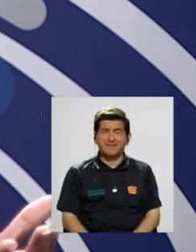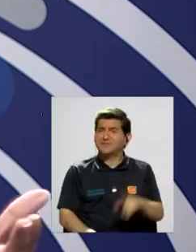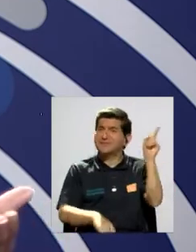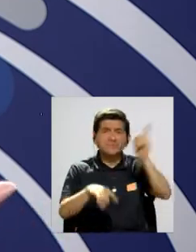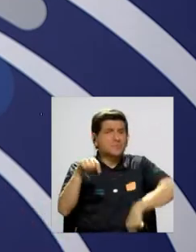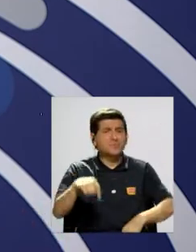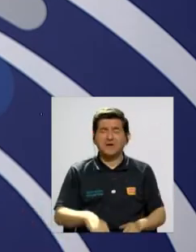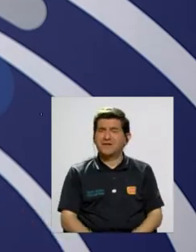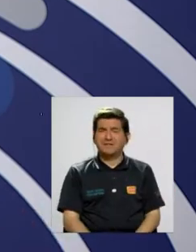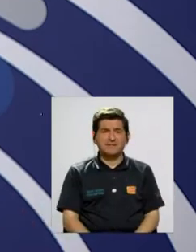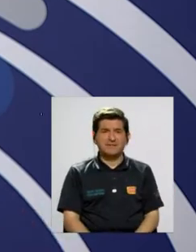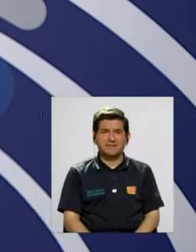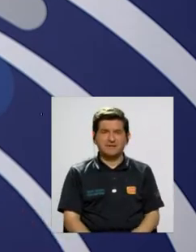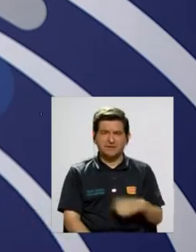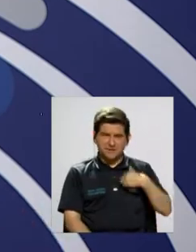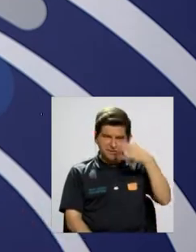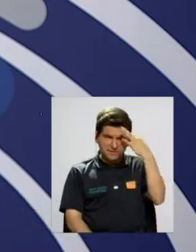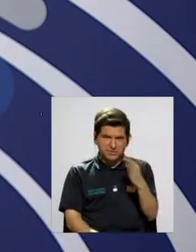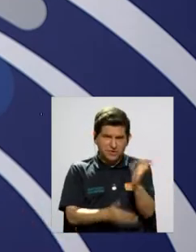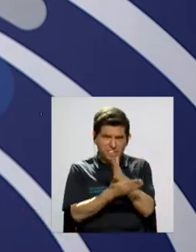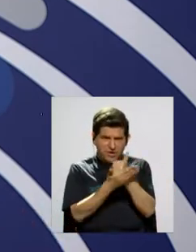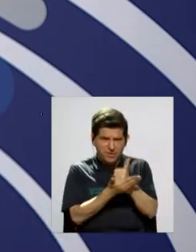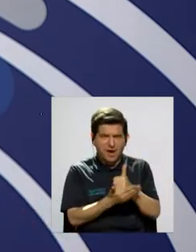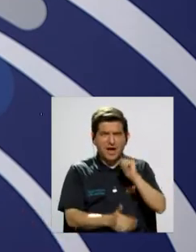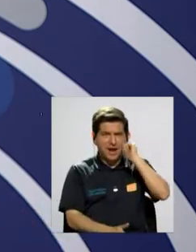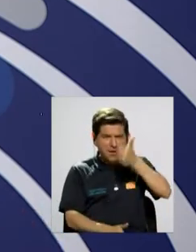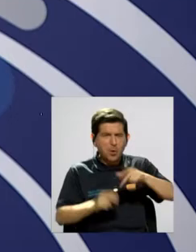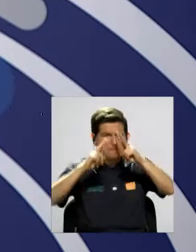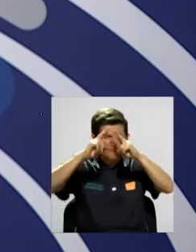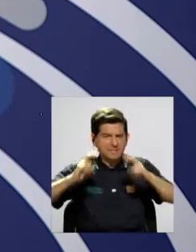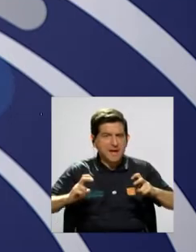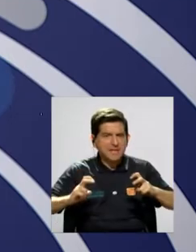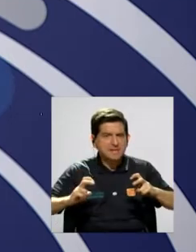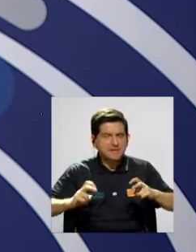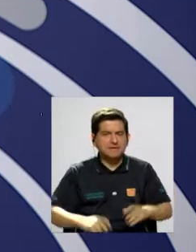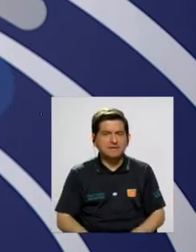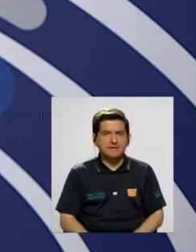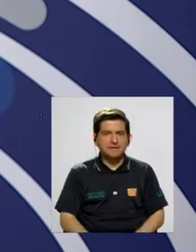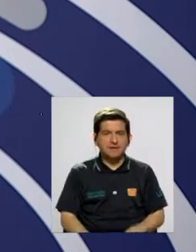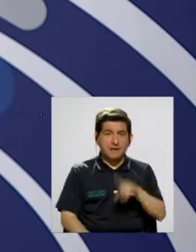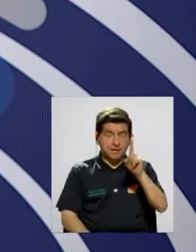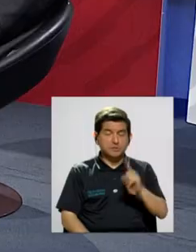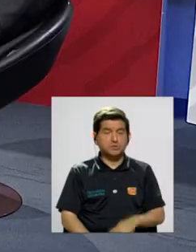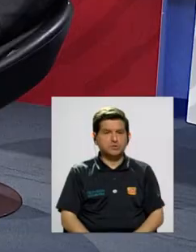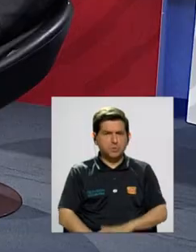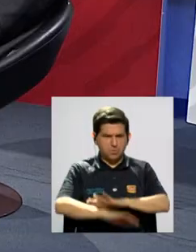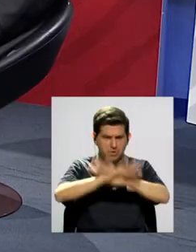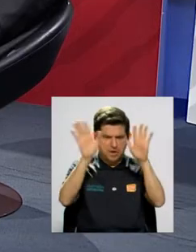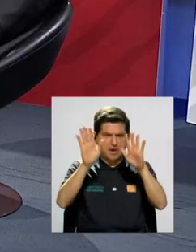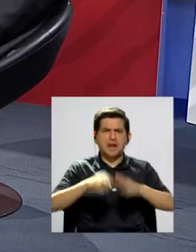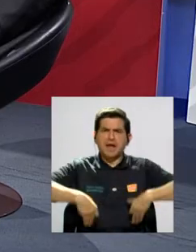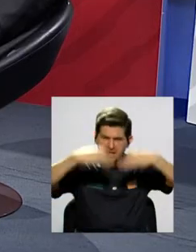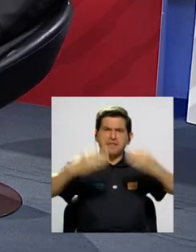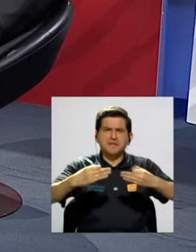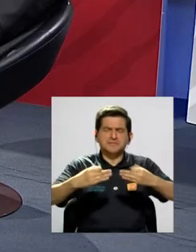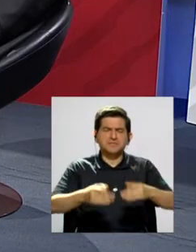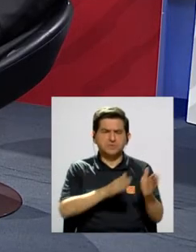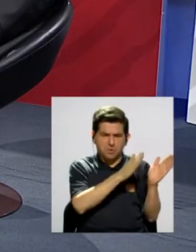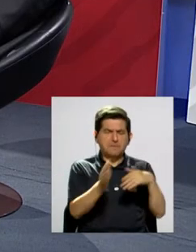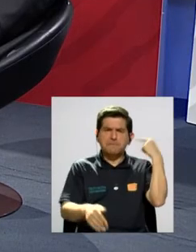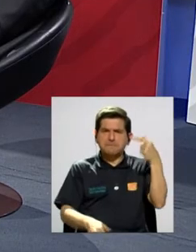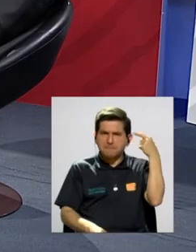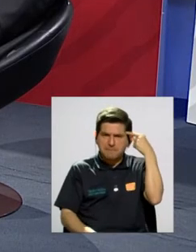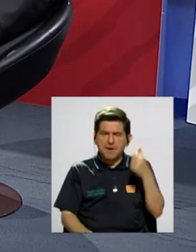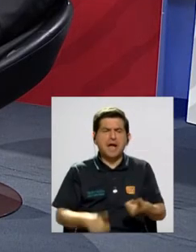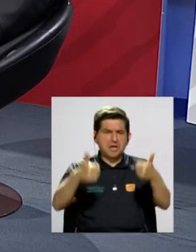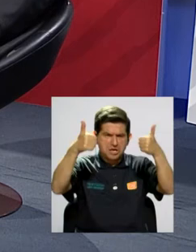ser. Entonces creo que algo que mañana tendría que analizarse es si hay un mandato claro y hay un plan de gobierno y hay